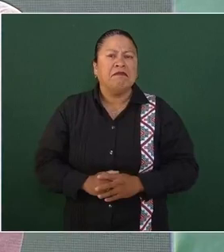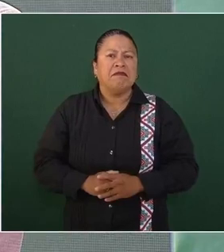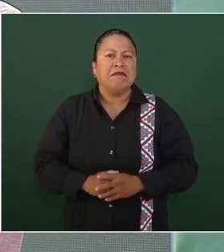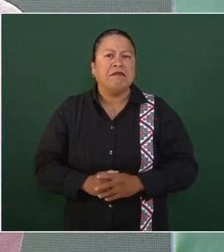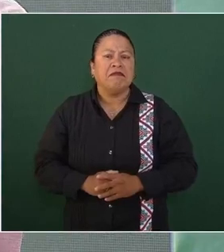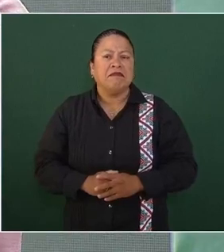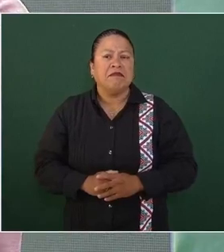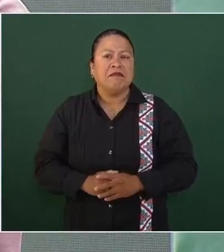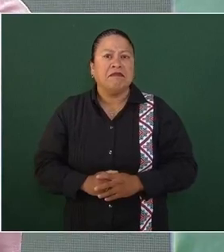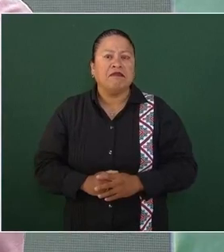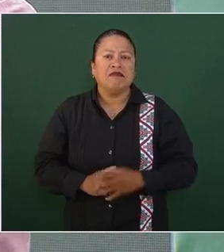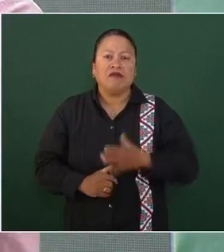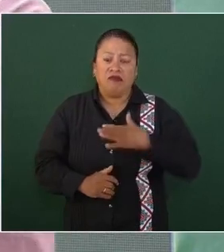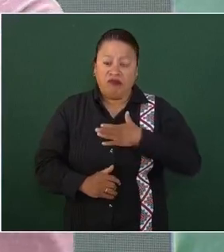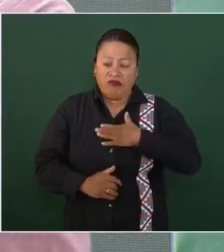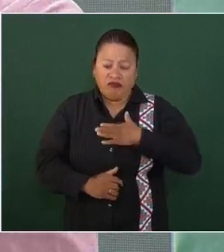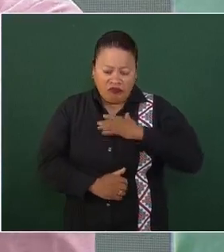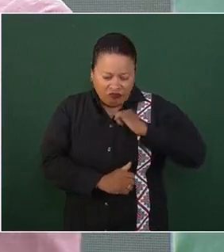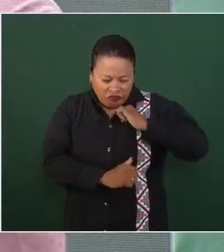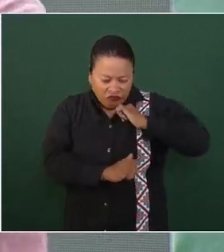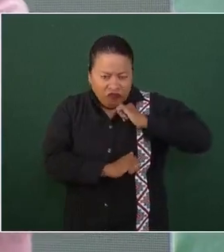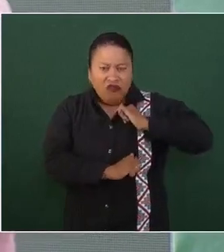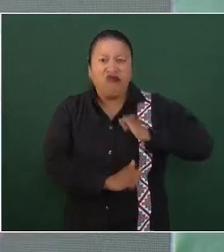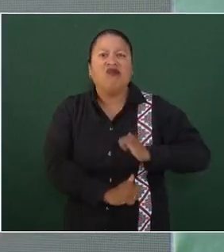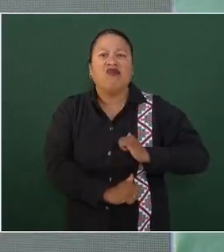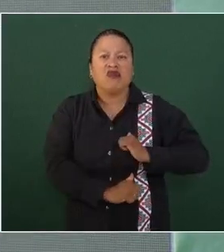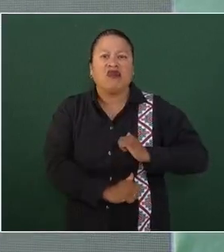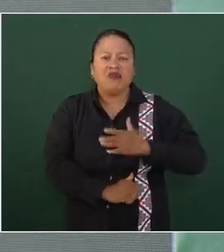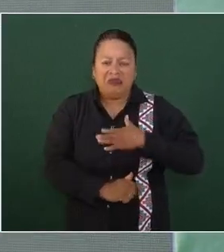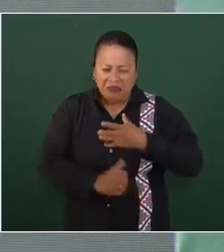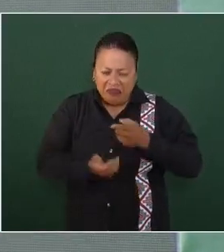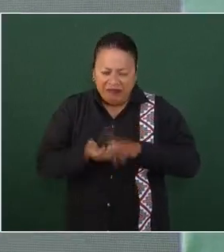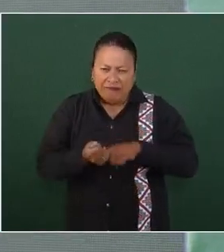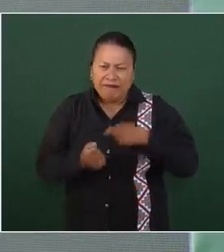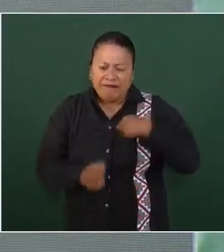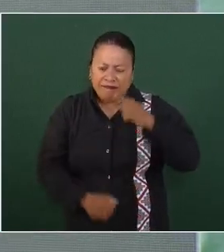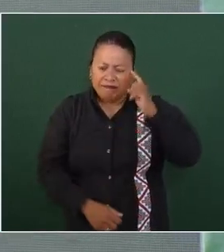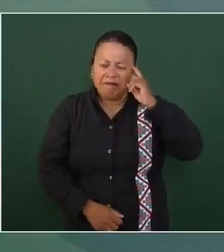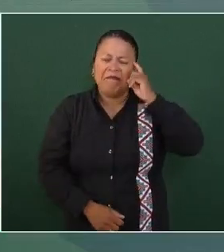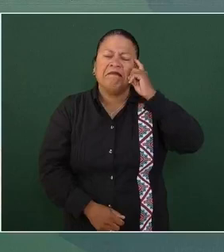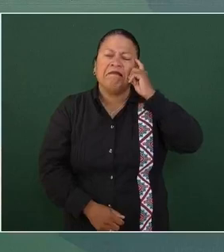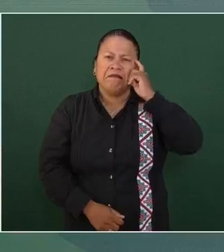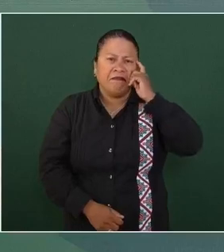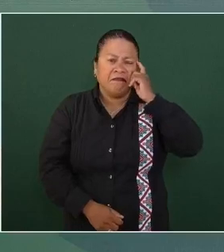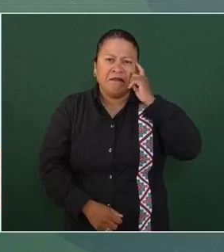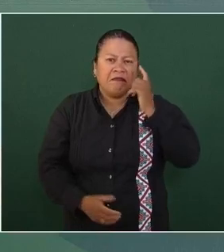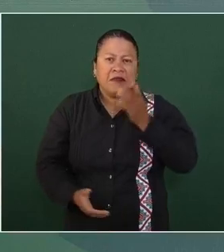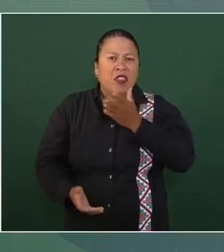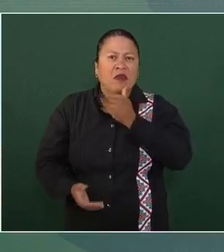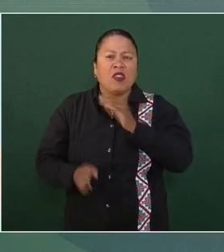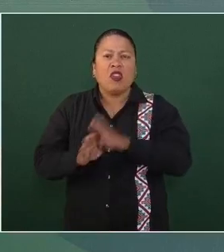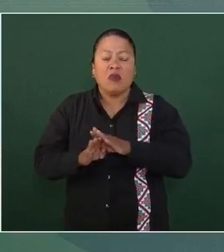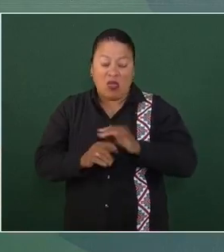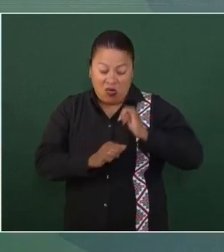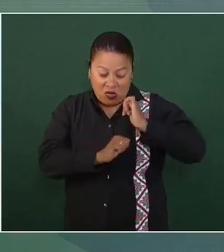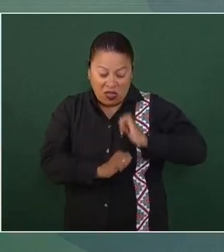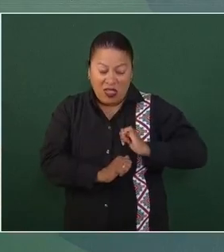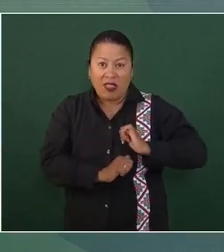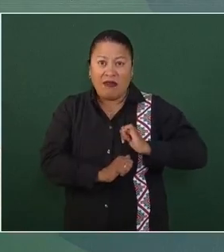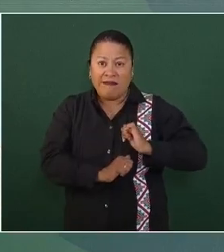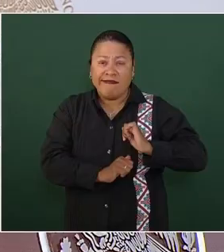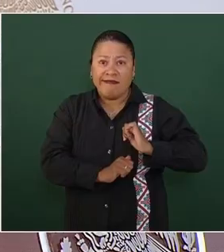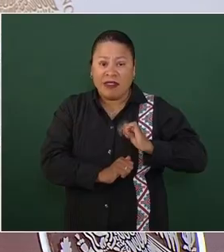mi autoridad moral no se puede tener autoridad política si no hay